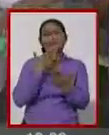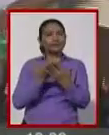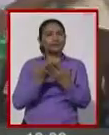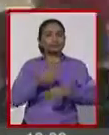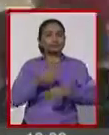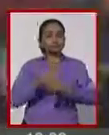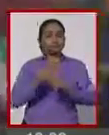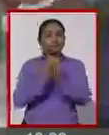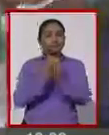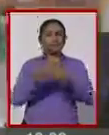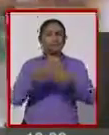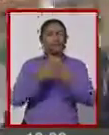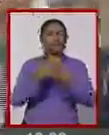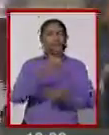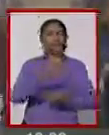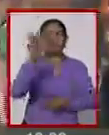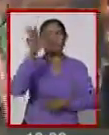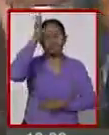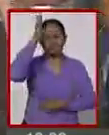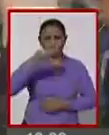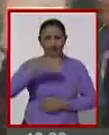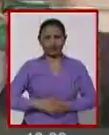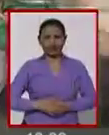momentos. ¿Cómo es tu papá?